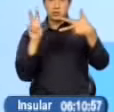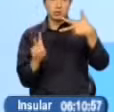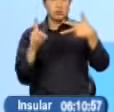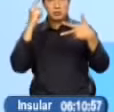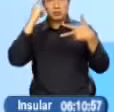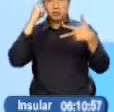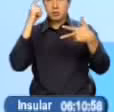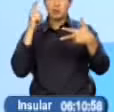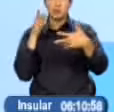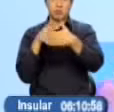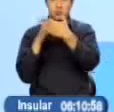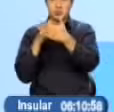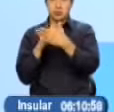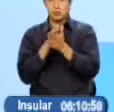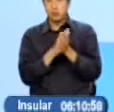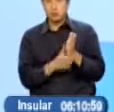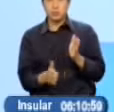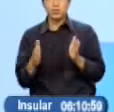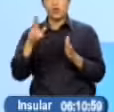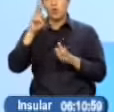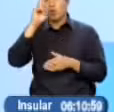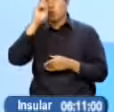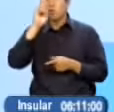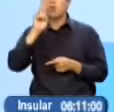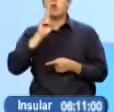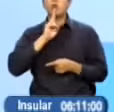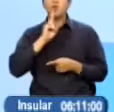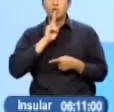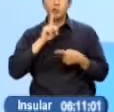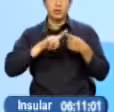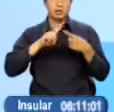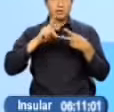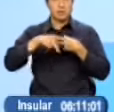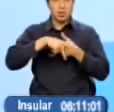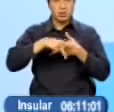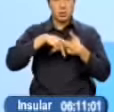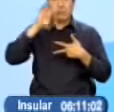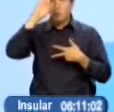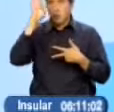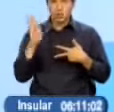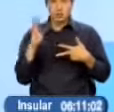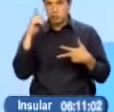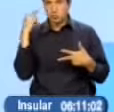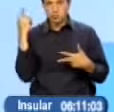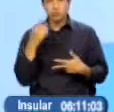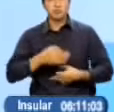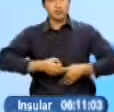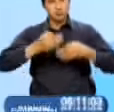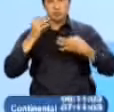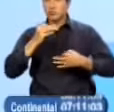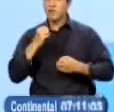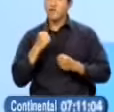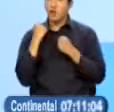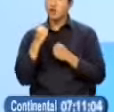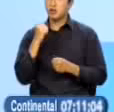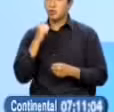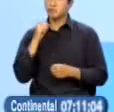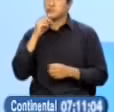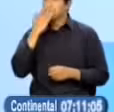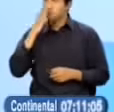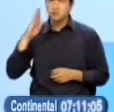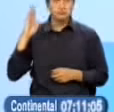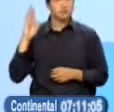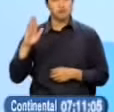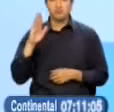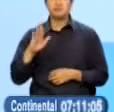que ha habido golpes de estado en los últimos años de honduras paraguay y brasil y hemos sido absolutamente tajante hemos sido muy